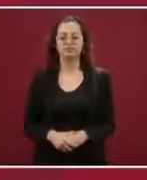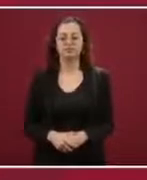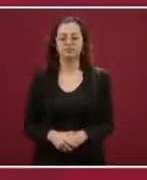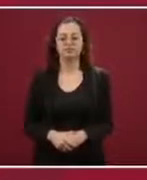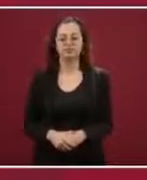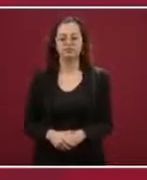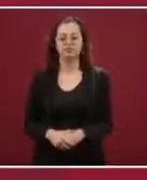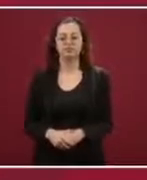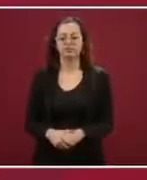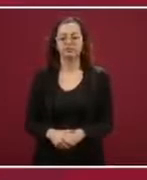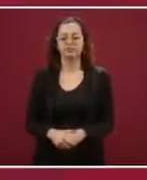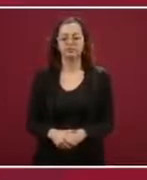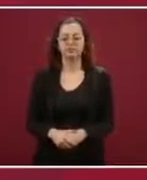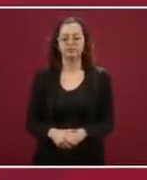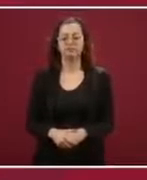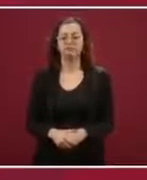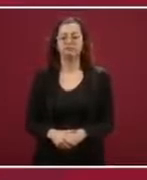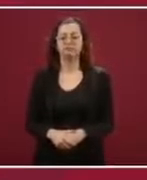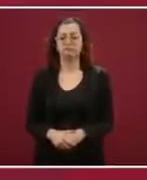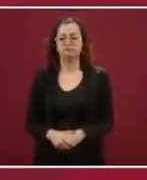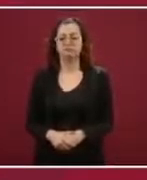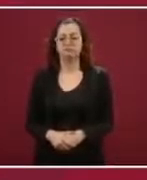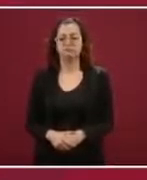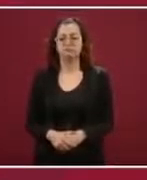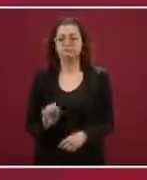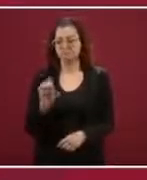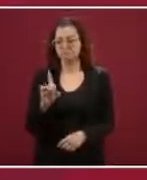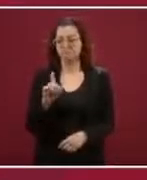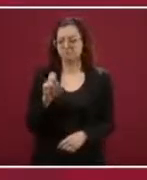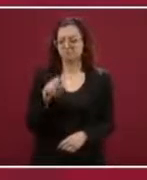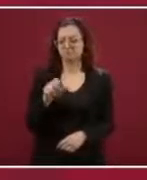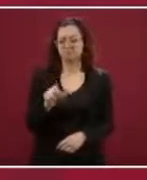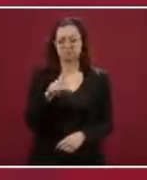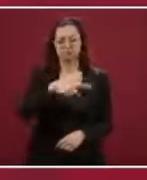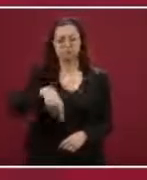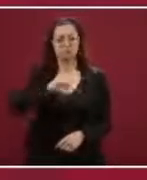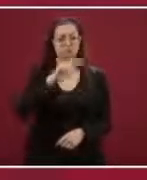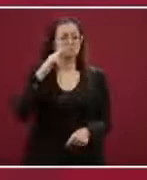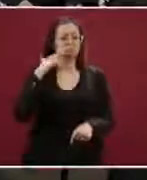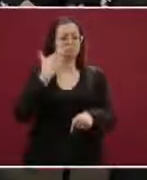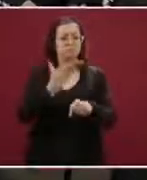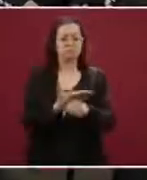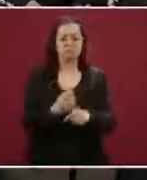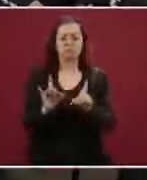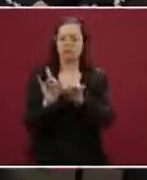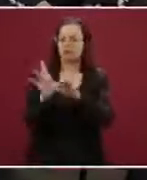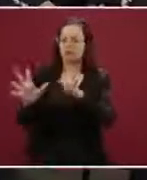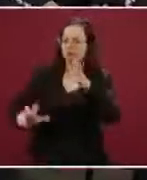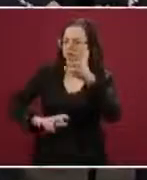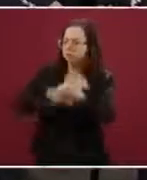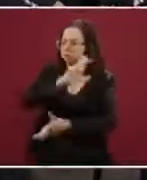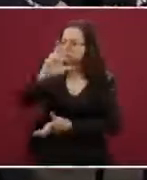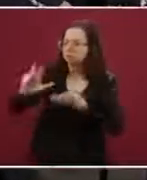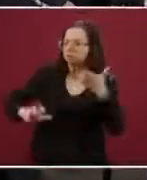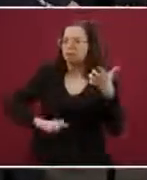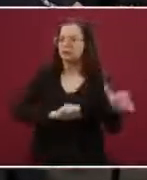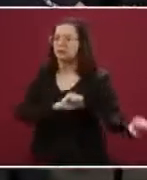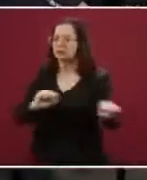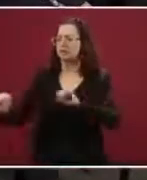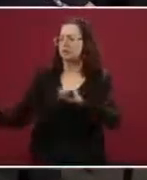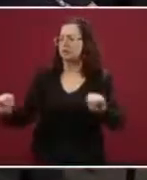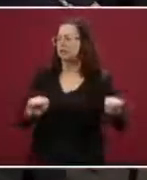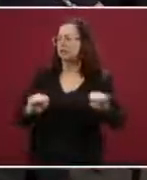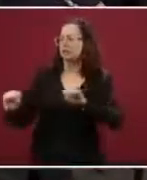lo aplican las Fuerzas Armadas, son los primeros en llegar en desastres, en